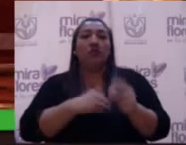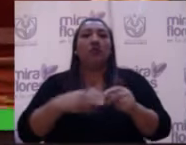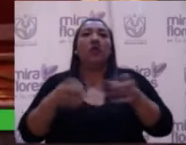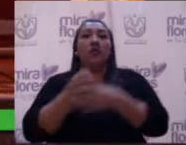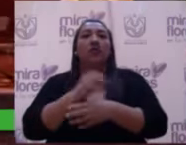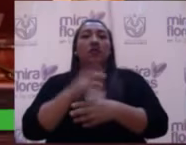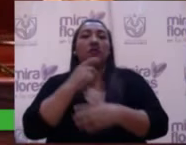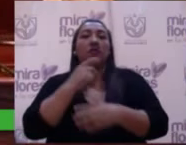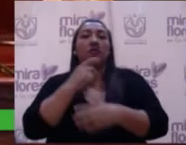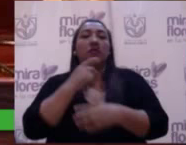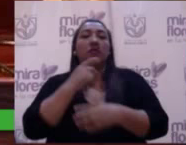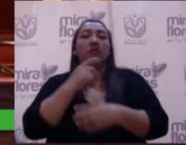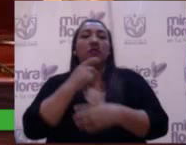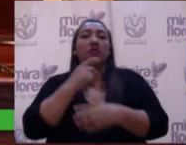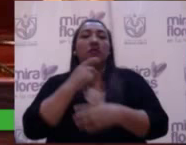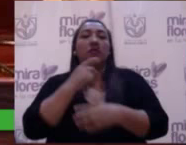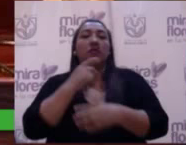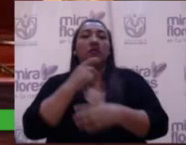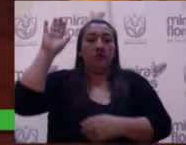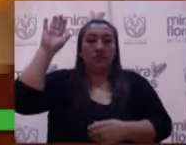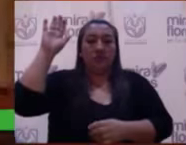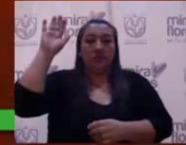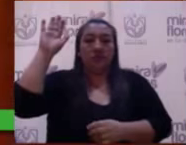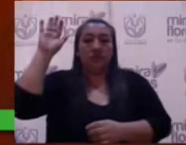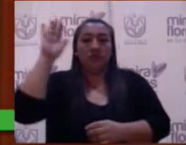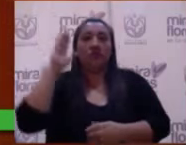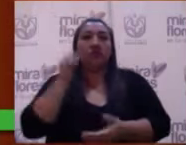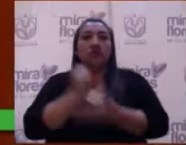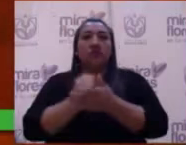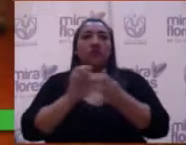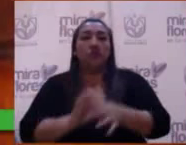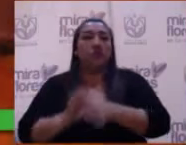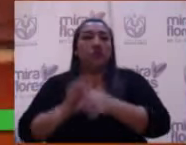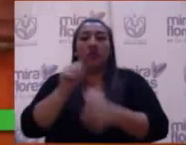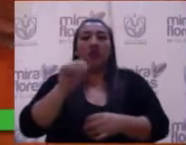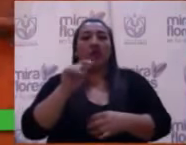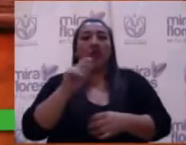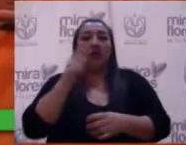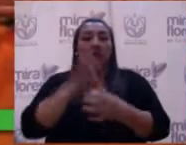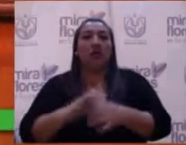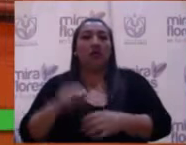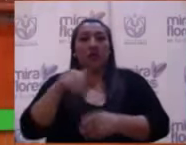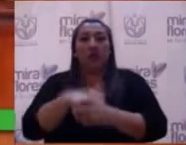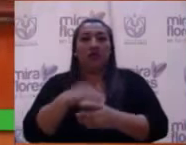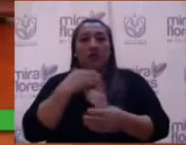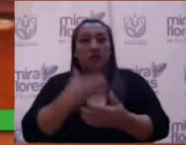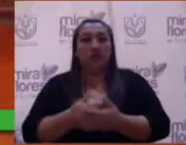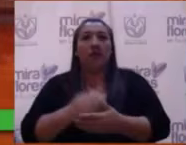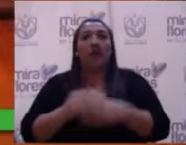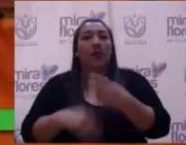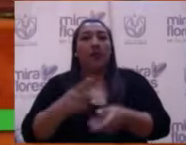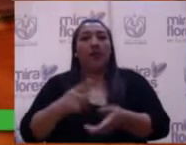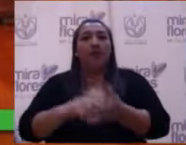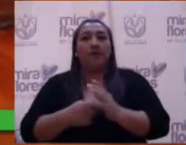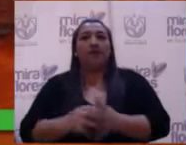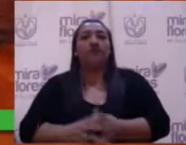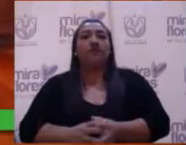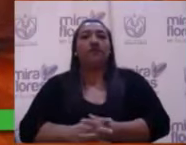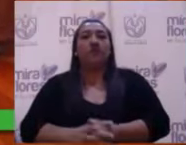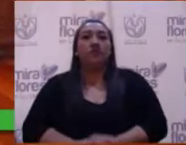consejo que estén a favor, si lo han expresado en señal de... Se aprueba el acta por unanimidad de votos. Muchas gracias. Vamos al siguiente punto, por